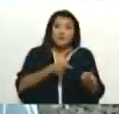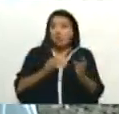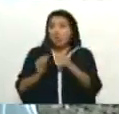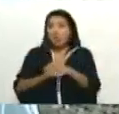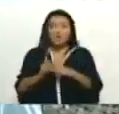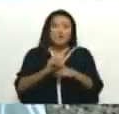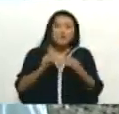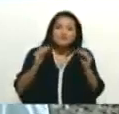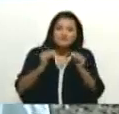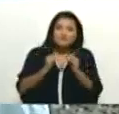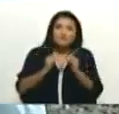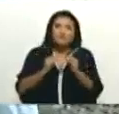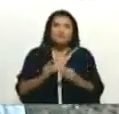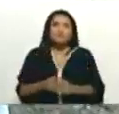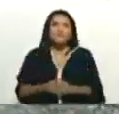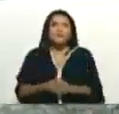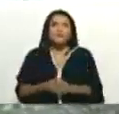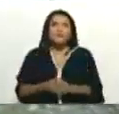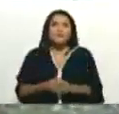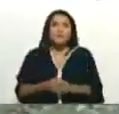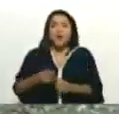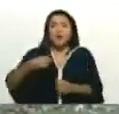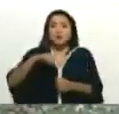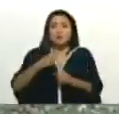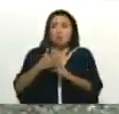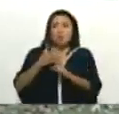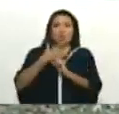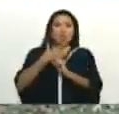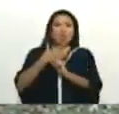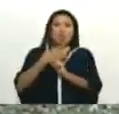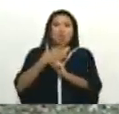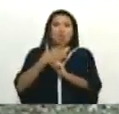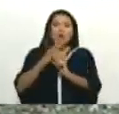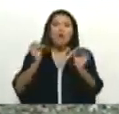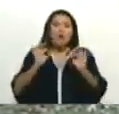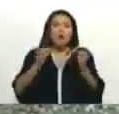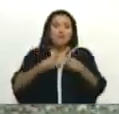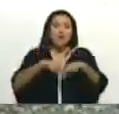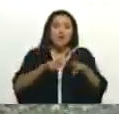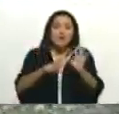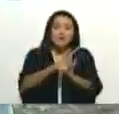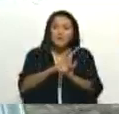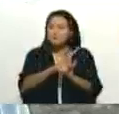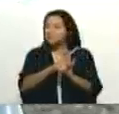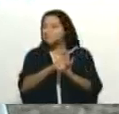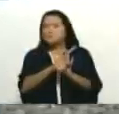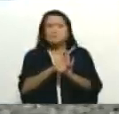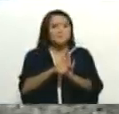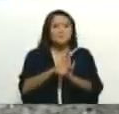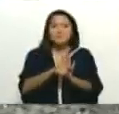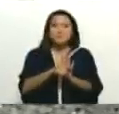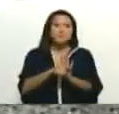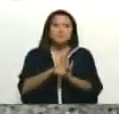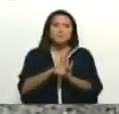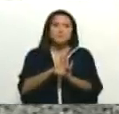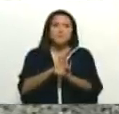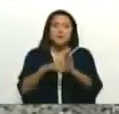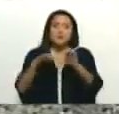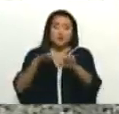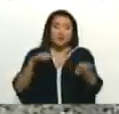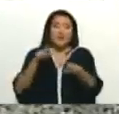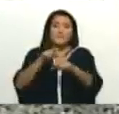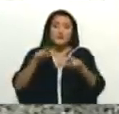rendir oropeles, no nos van a rendir falsos valores. No, señor. Nosotros, la mayoría de los venezolanos